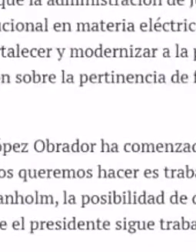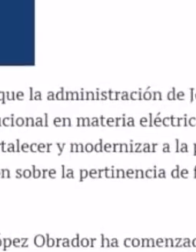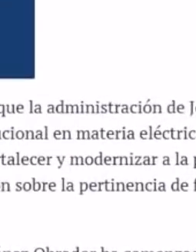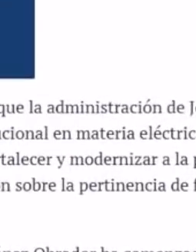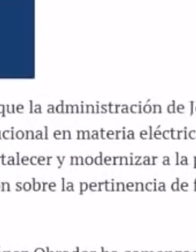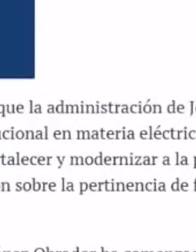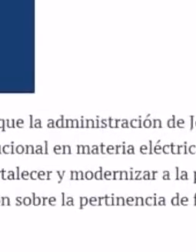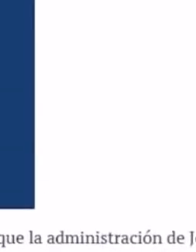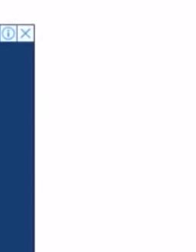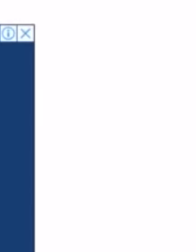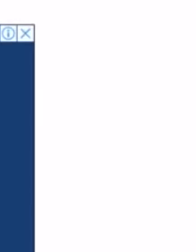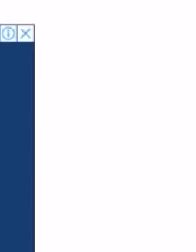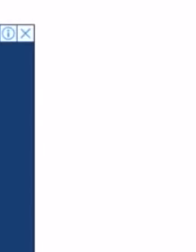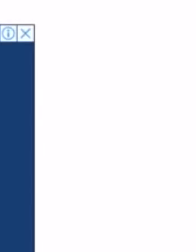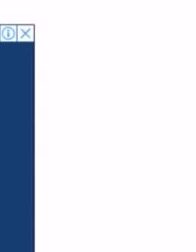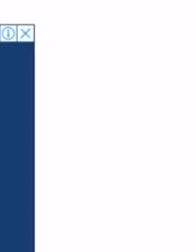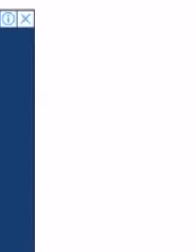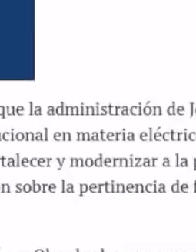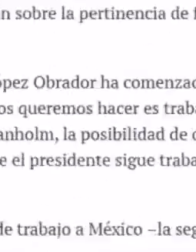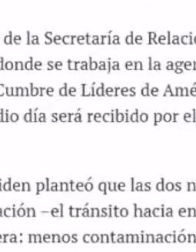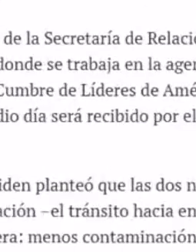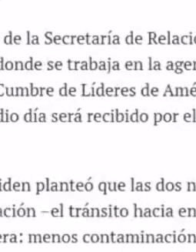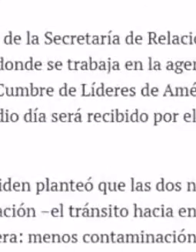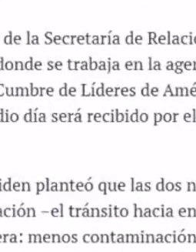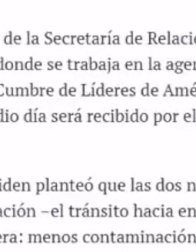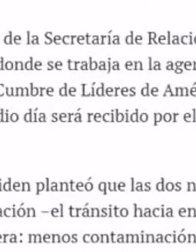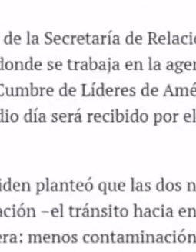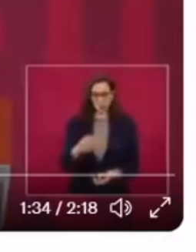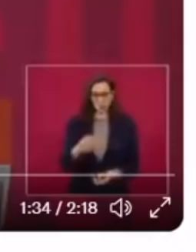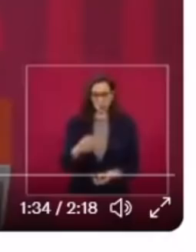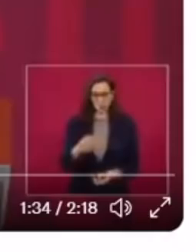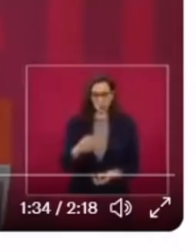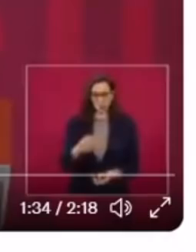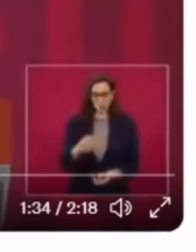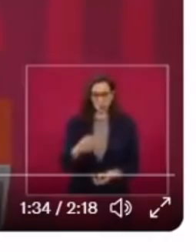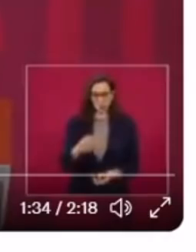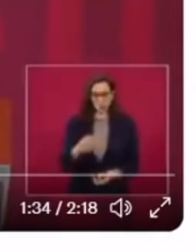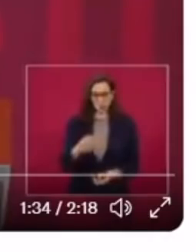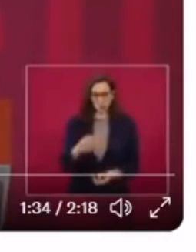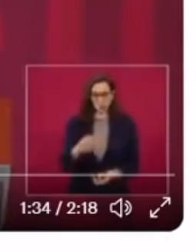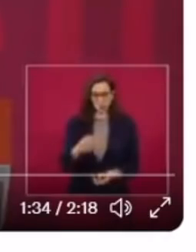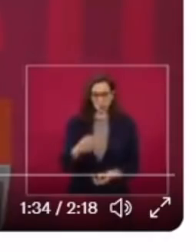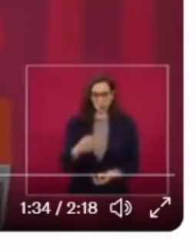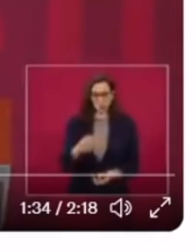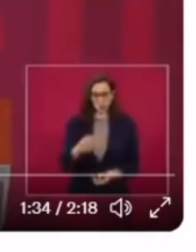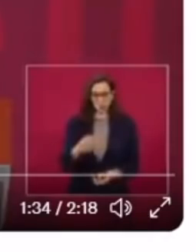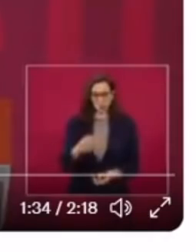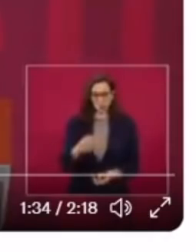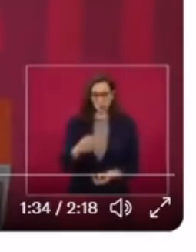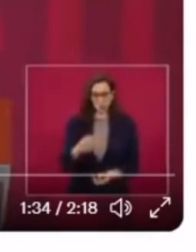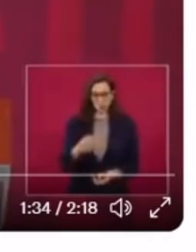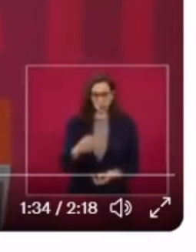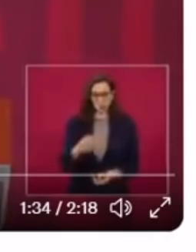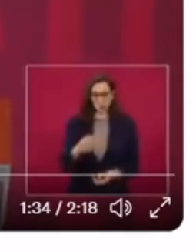específicos señalaron que esperaban que el gobierno mexicano tomara en consideración lo que los gringos quieren, la nieve de que la quieren. El presidente